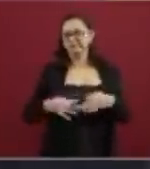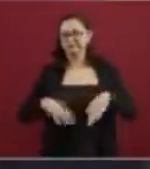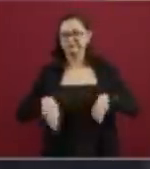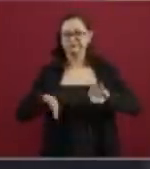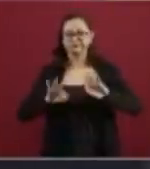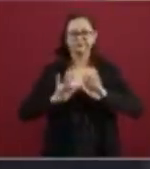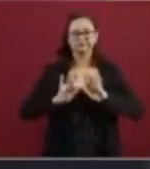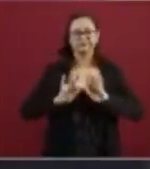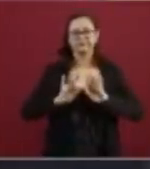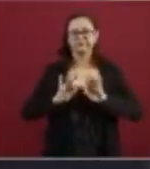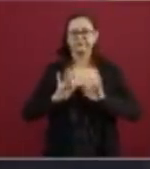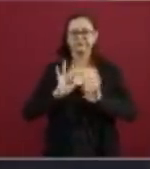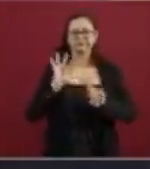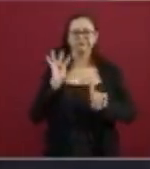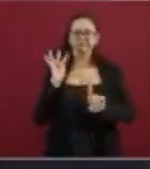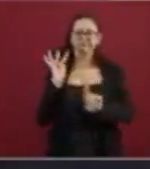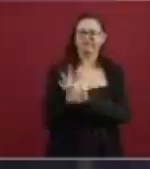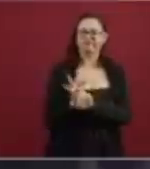guardaespaldas, ¿no?